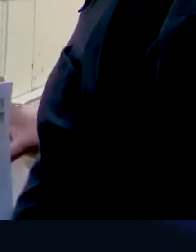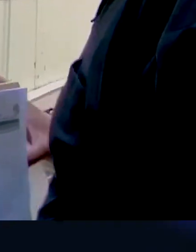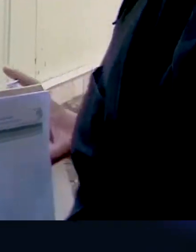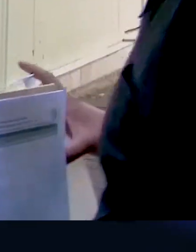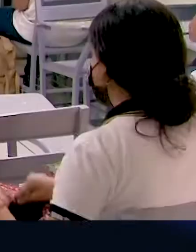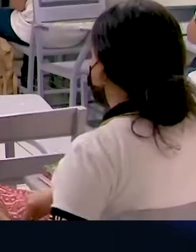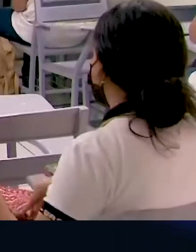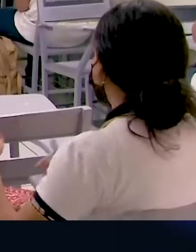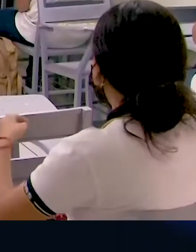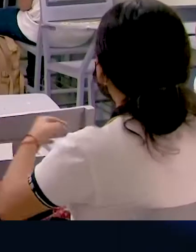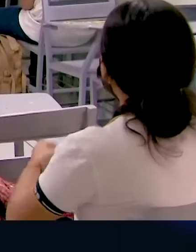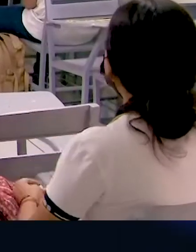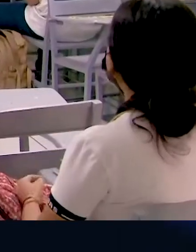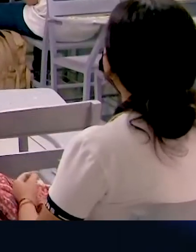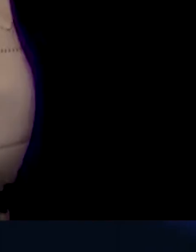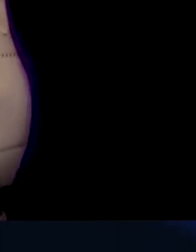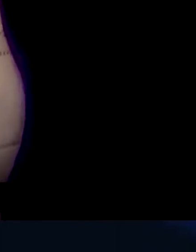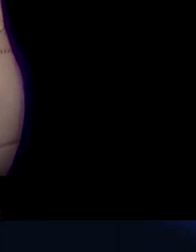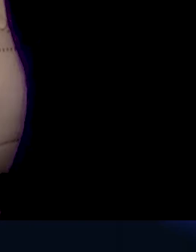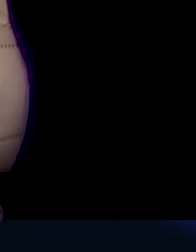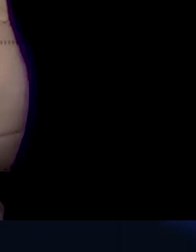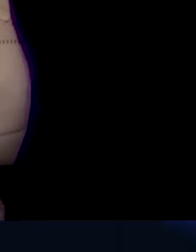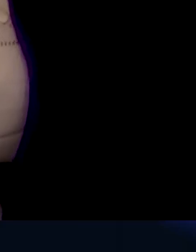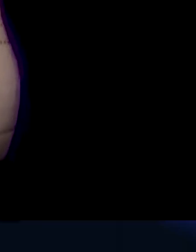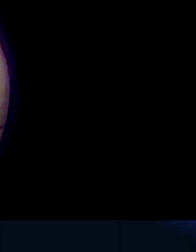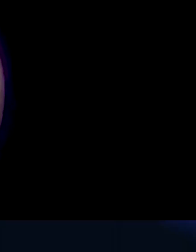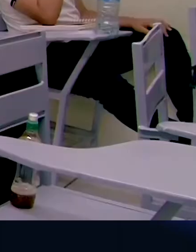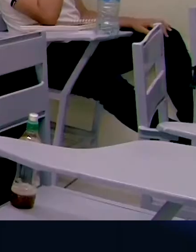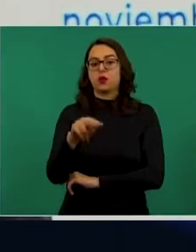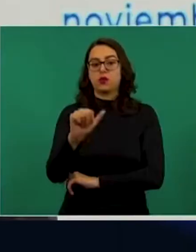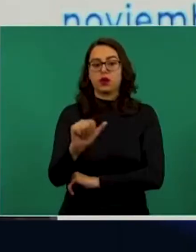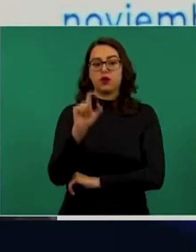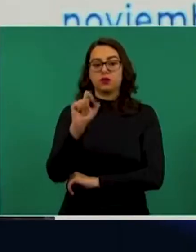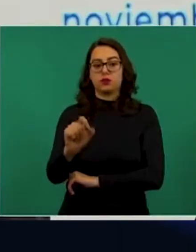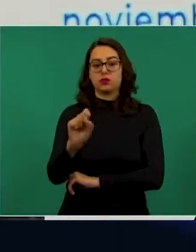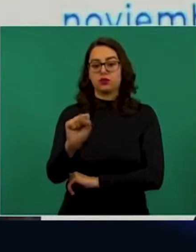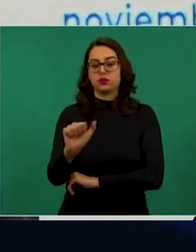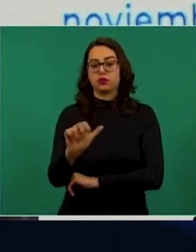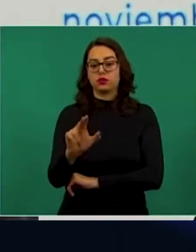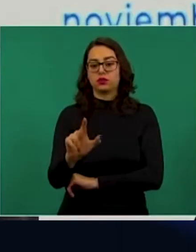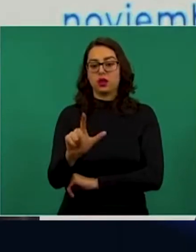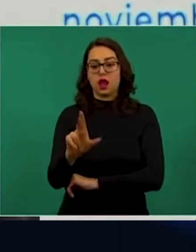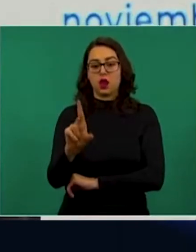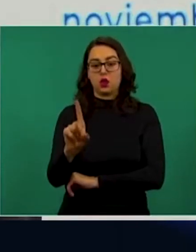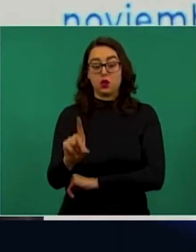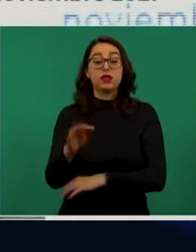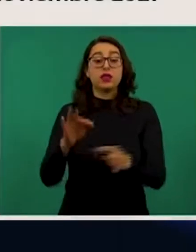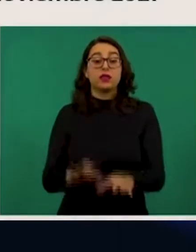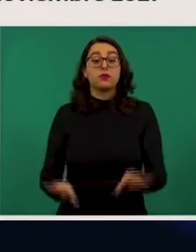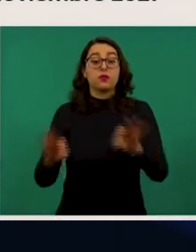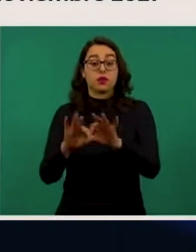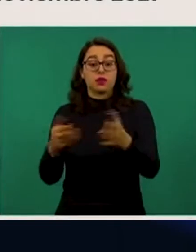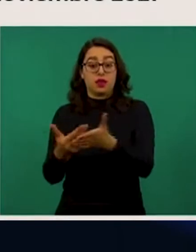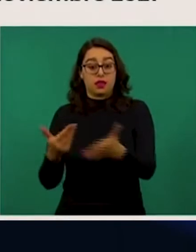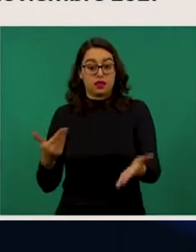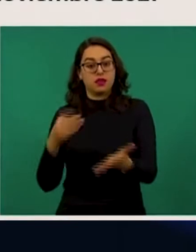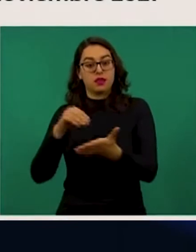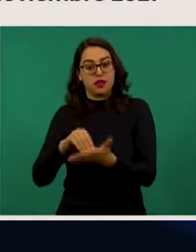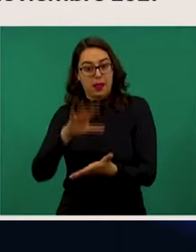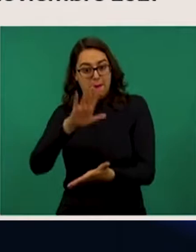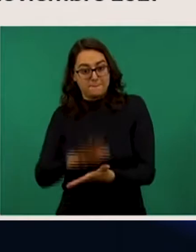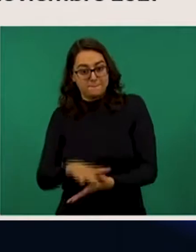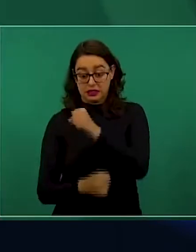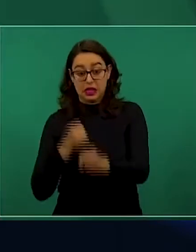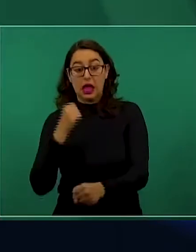mivacuna.salud.gob.mx para que reciban en su momento la dosis contra el COVID-19. De acuerdo a información proporcionada por el secretario de Salud del Gobierno